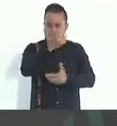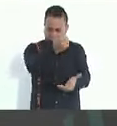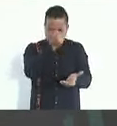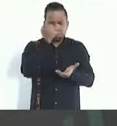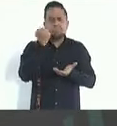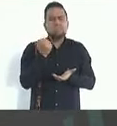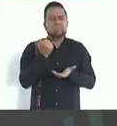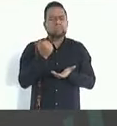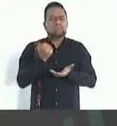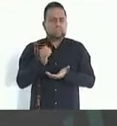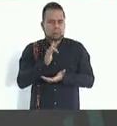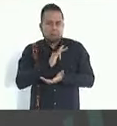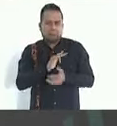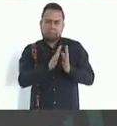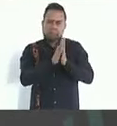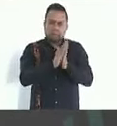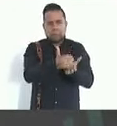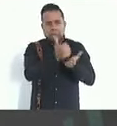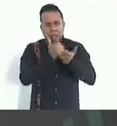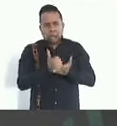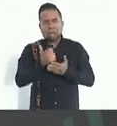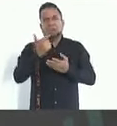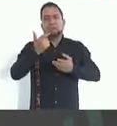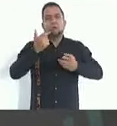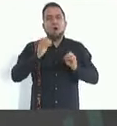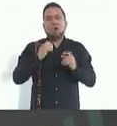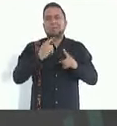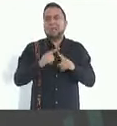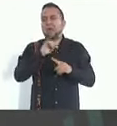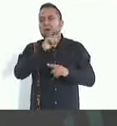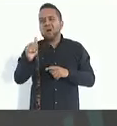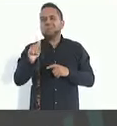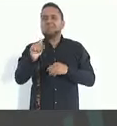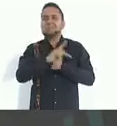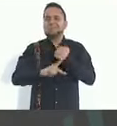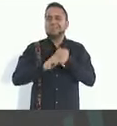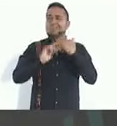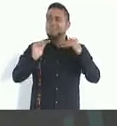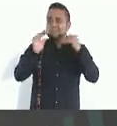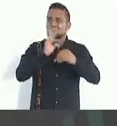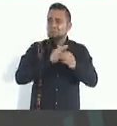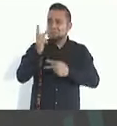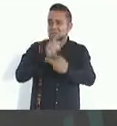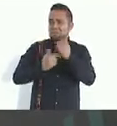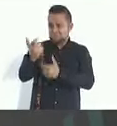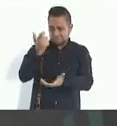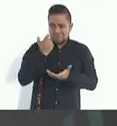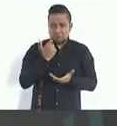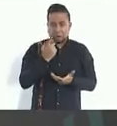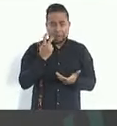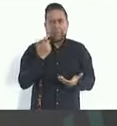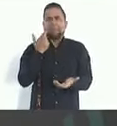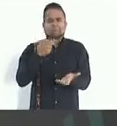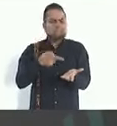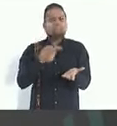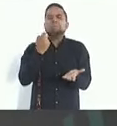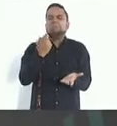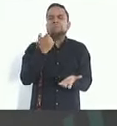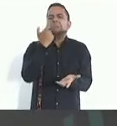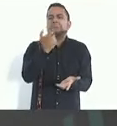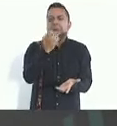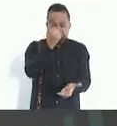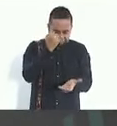de las grandes potencias económicas, y que ese dinero